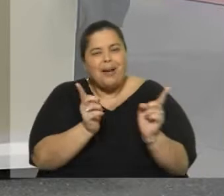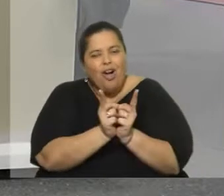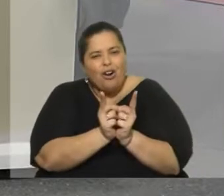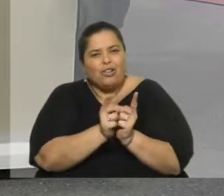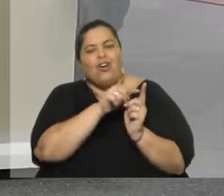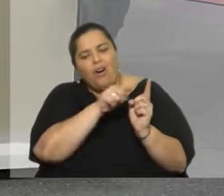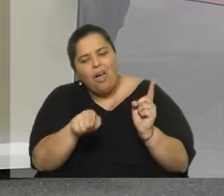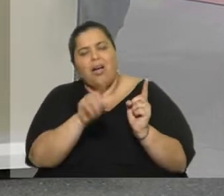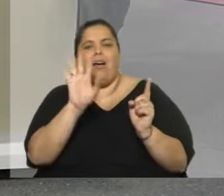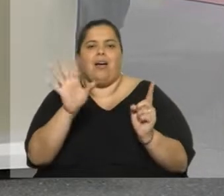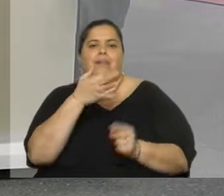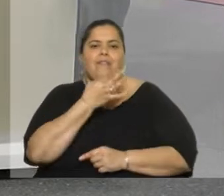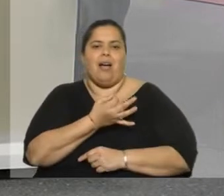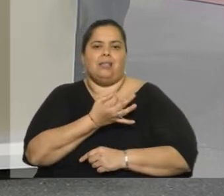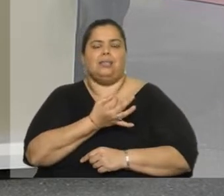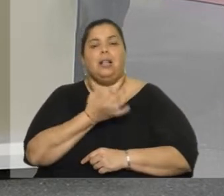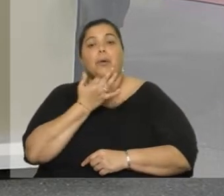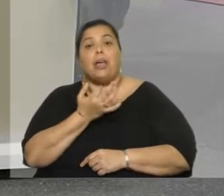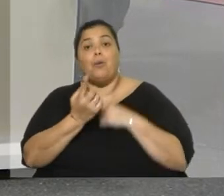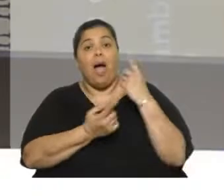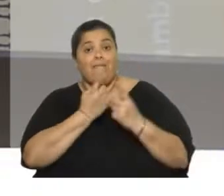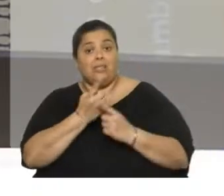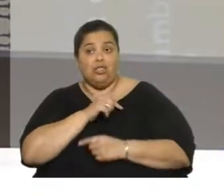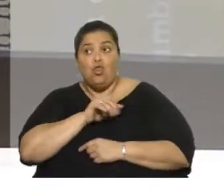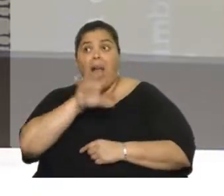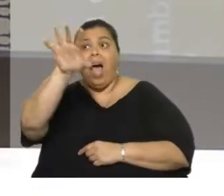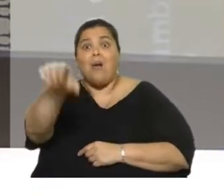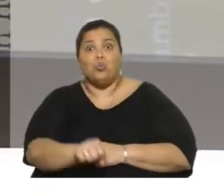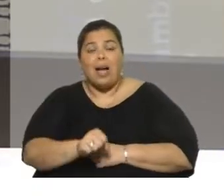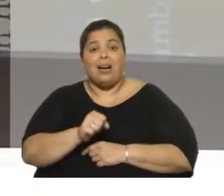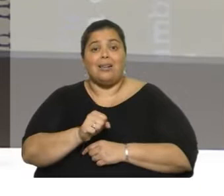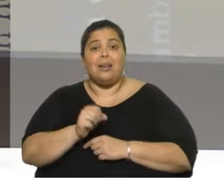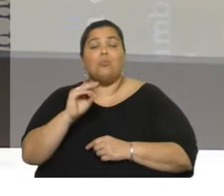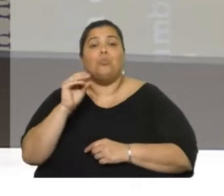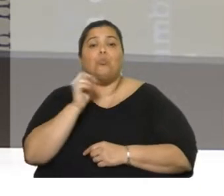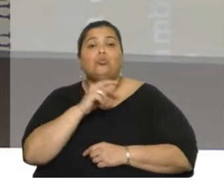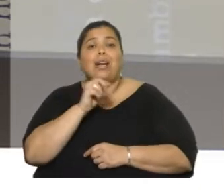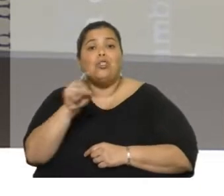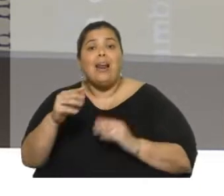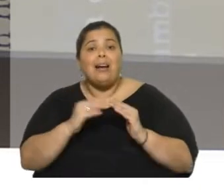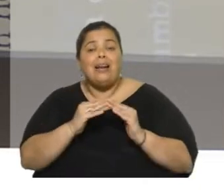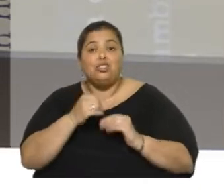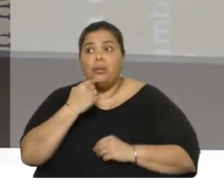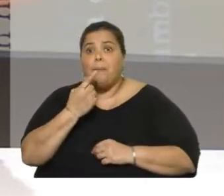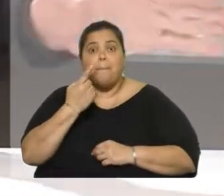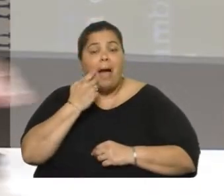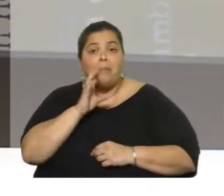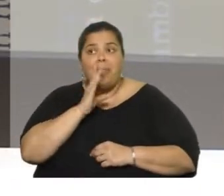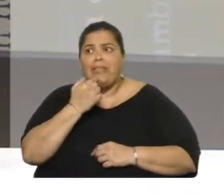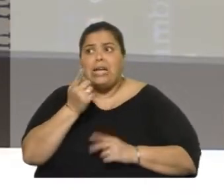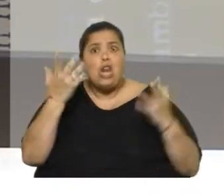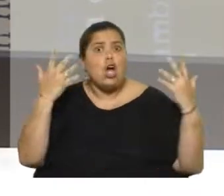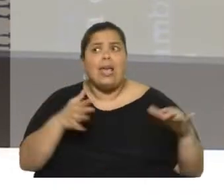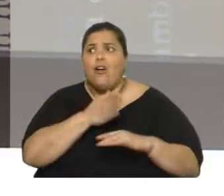razones culturales. Nosotros hemos ido a buscar gurises a las casas, porque los padres decían, yo no quiero que vaya a la ciudad. La ciudad era la